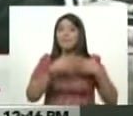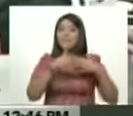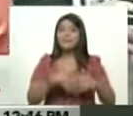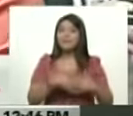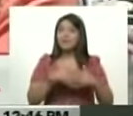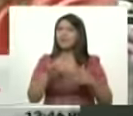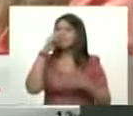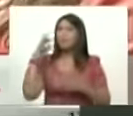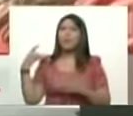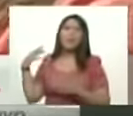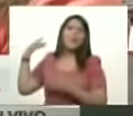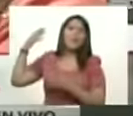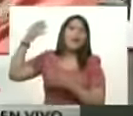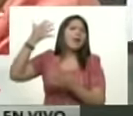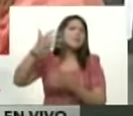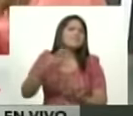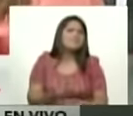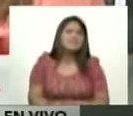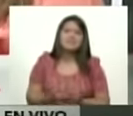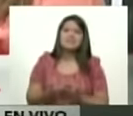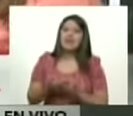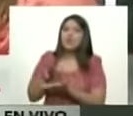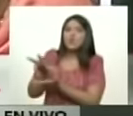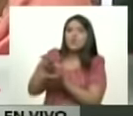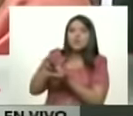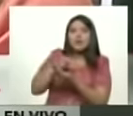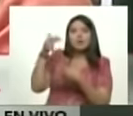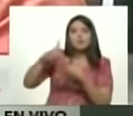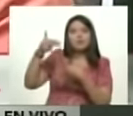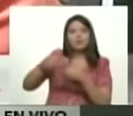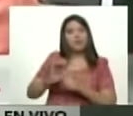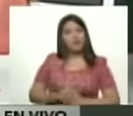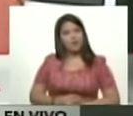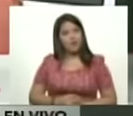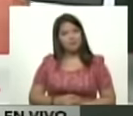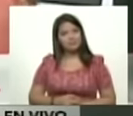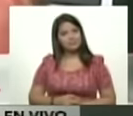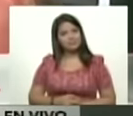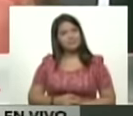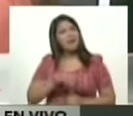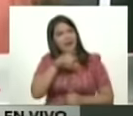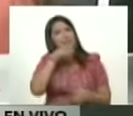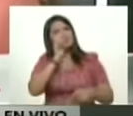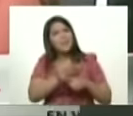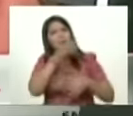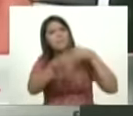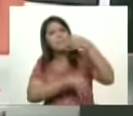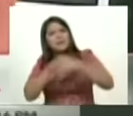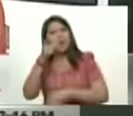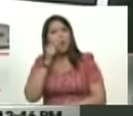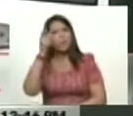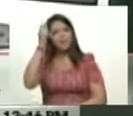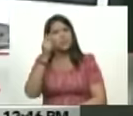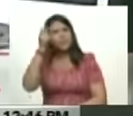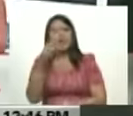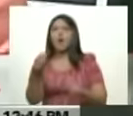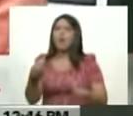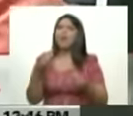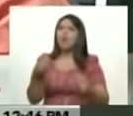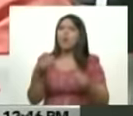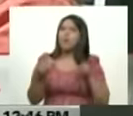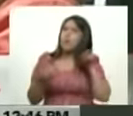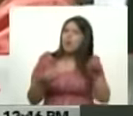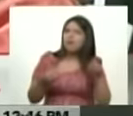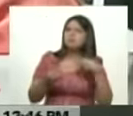vivido toda la vida de la renta petrolera. Que explique el señor diputado cómo hace